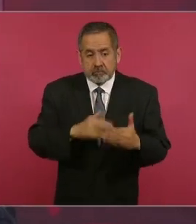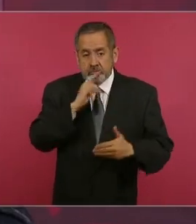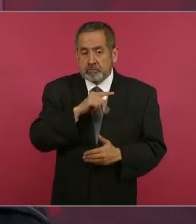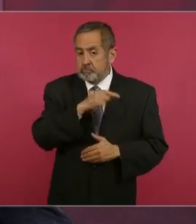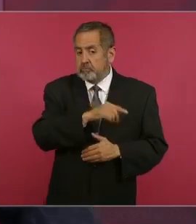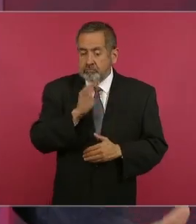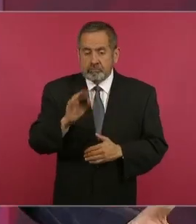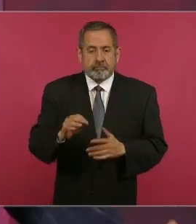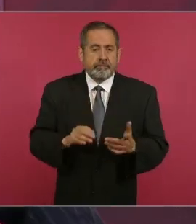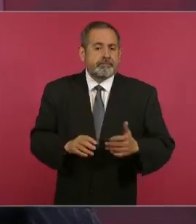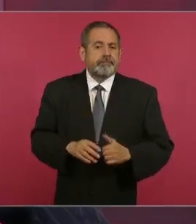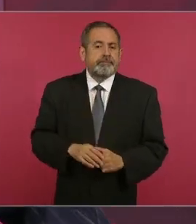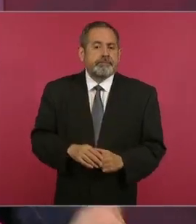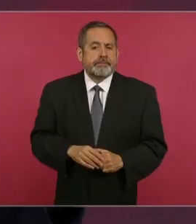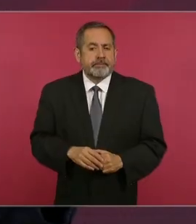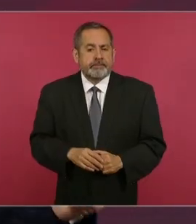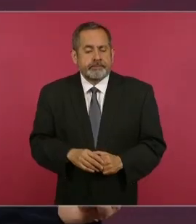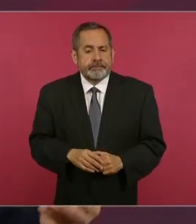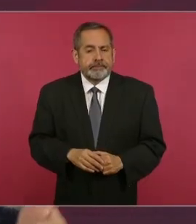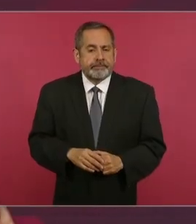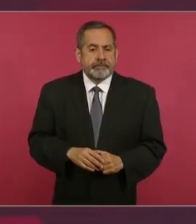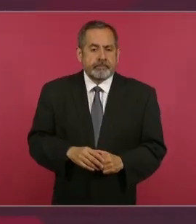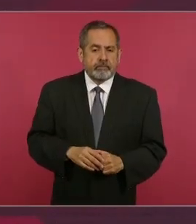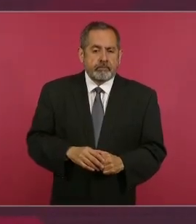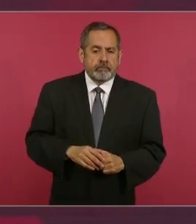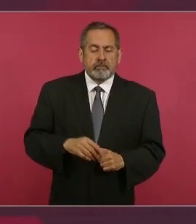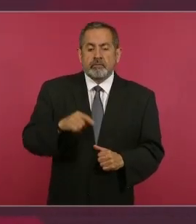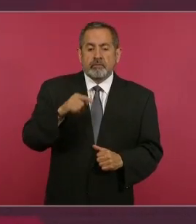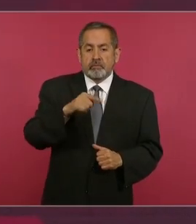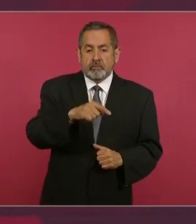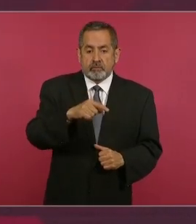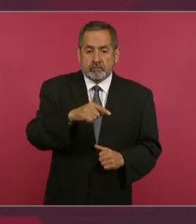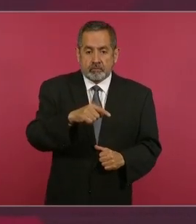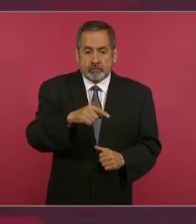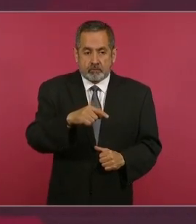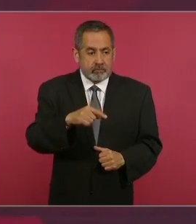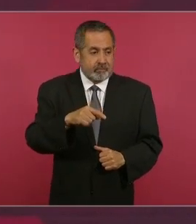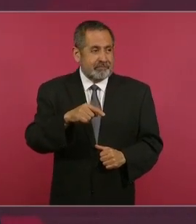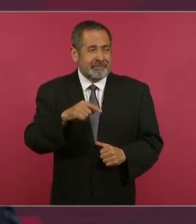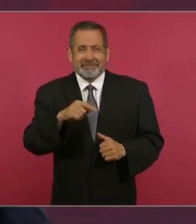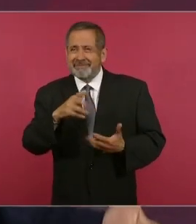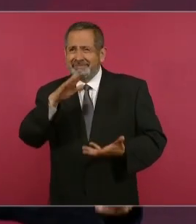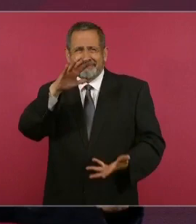porque no podemos recibir los productos a granel,